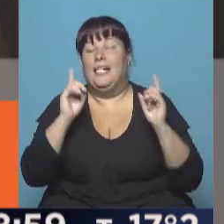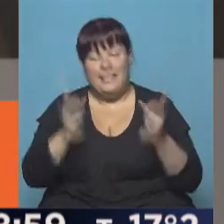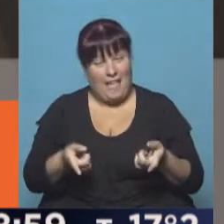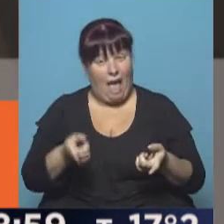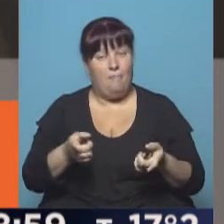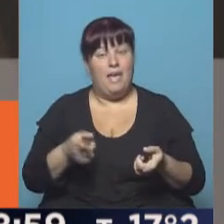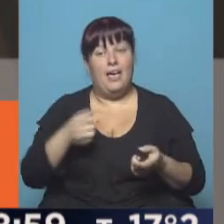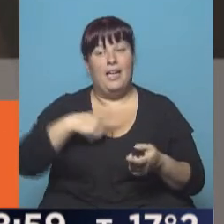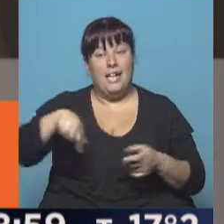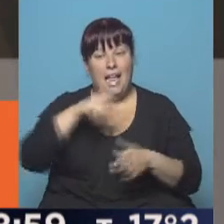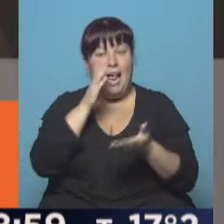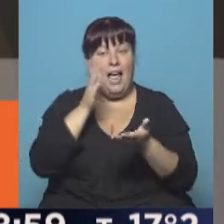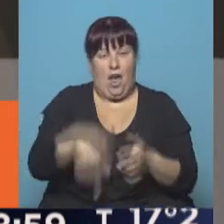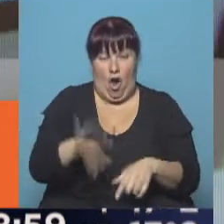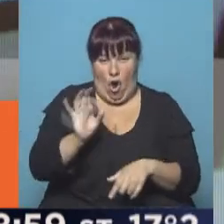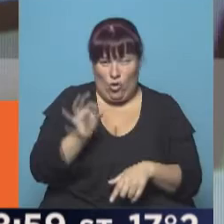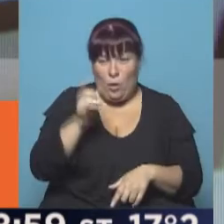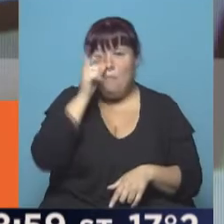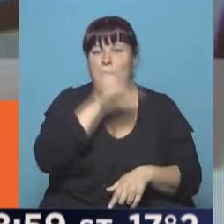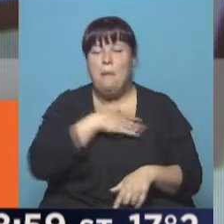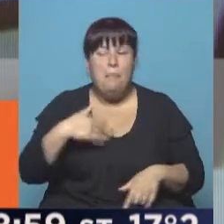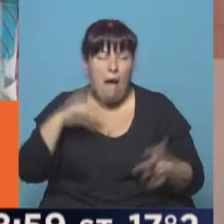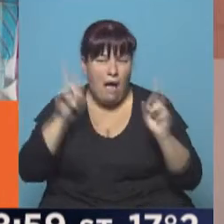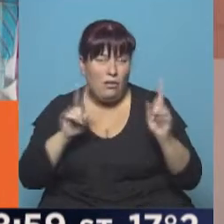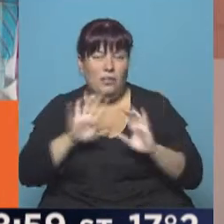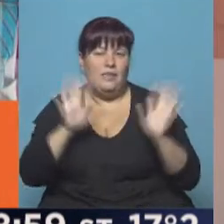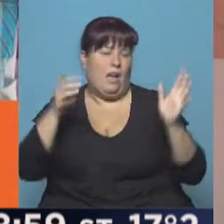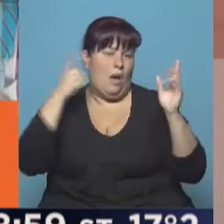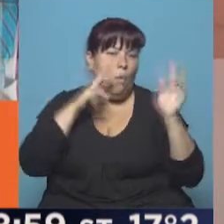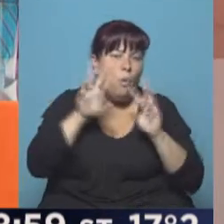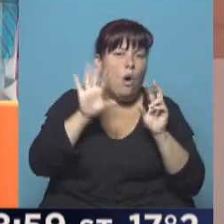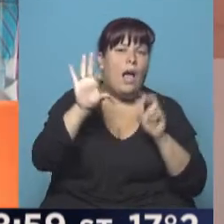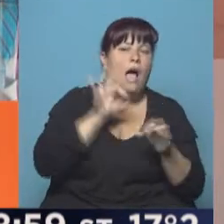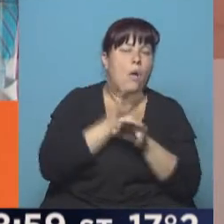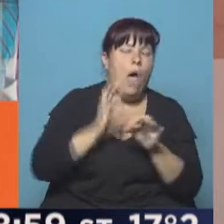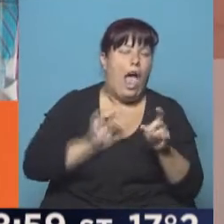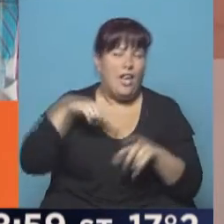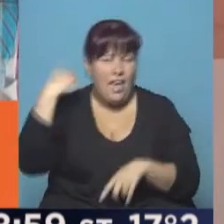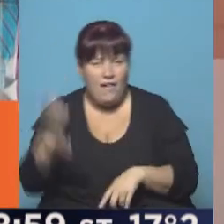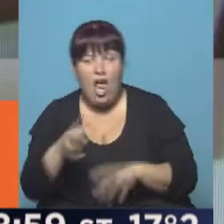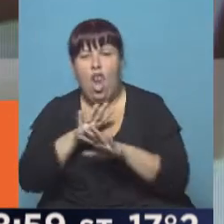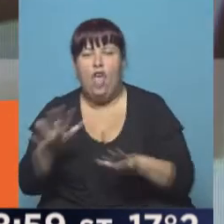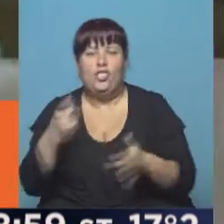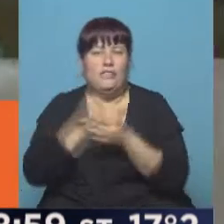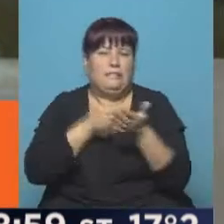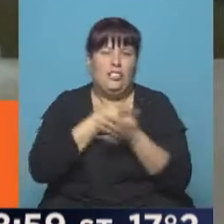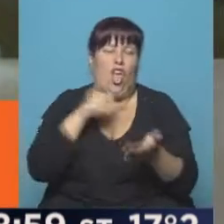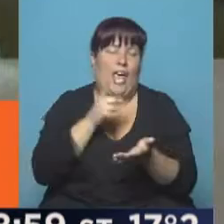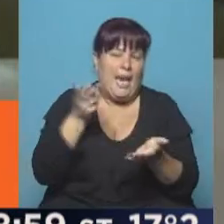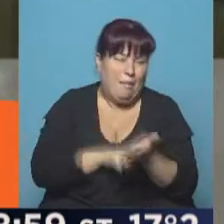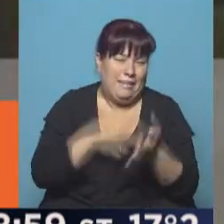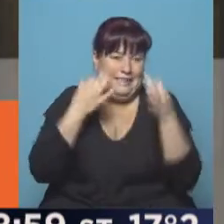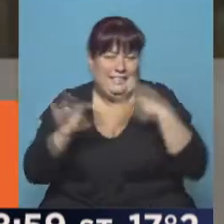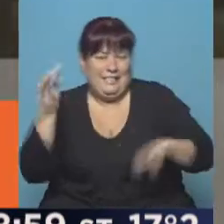estamos en el medio octubre o sea hay papás que están decidiendo escuela para el año que viene el chico que están peleando no repetir y